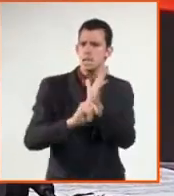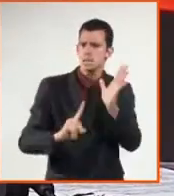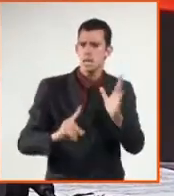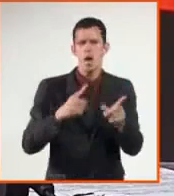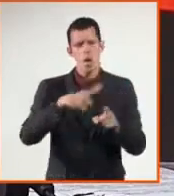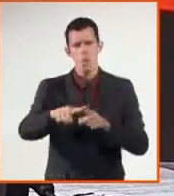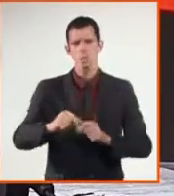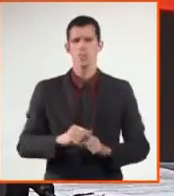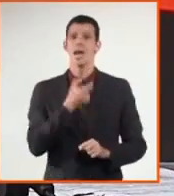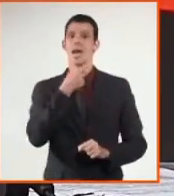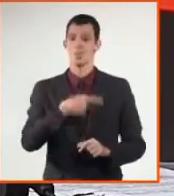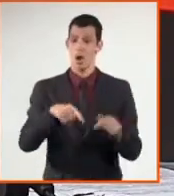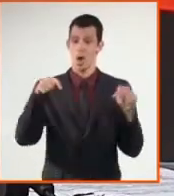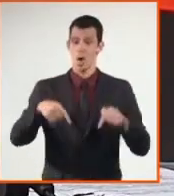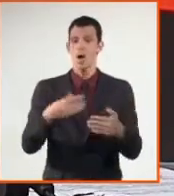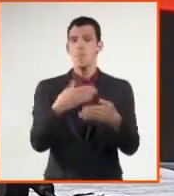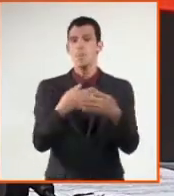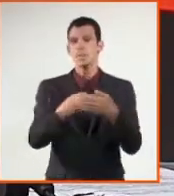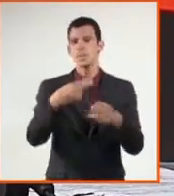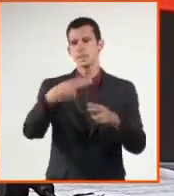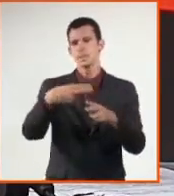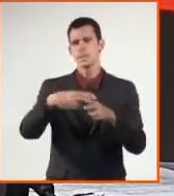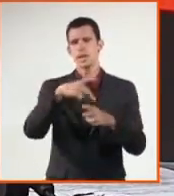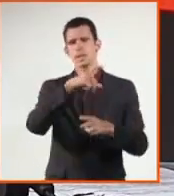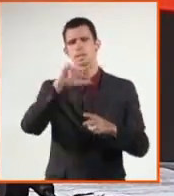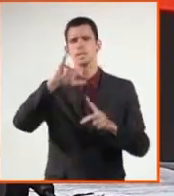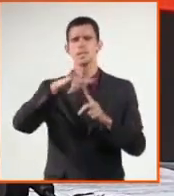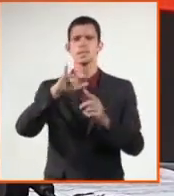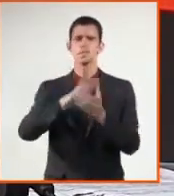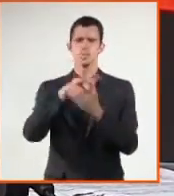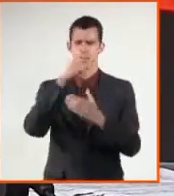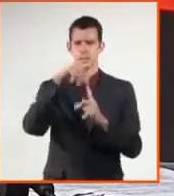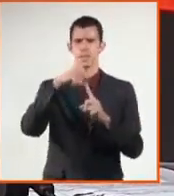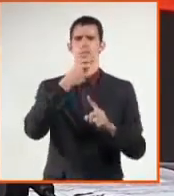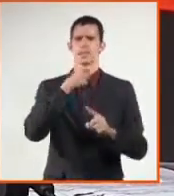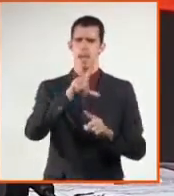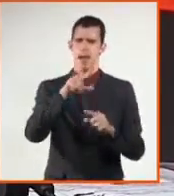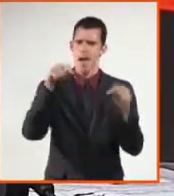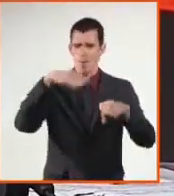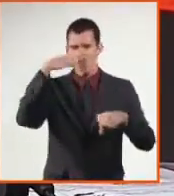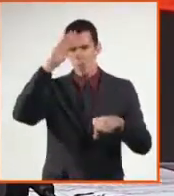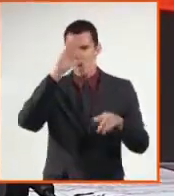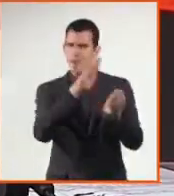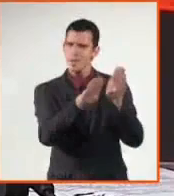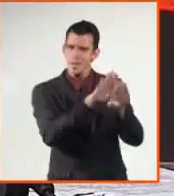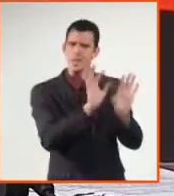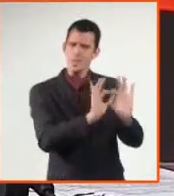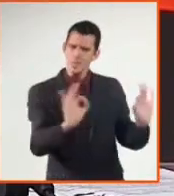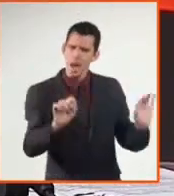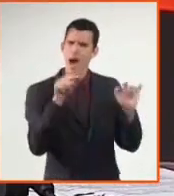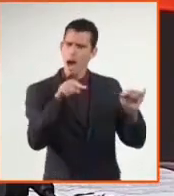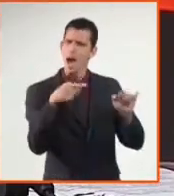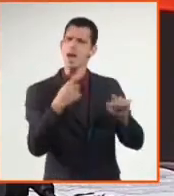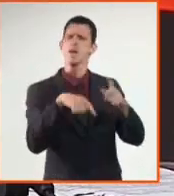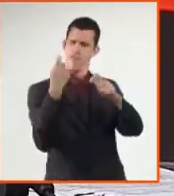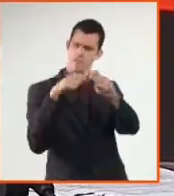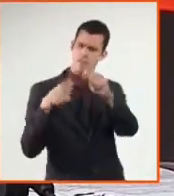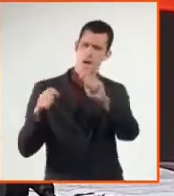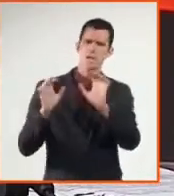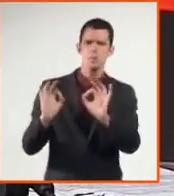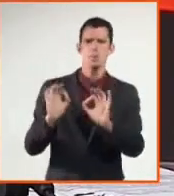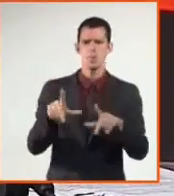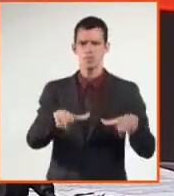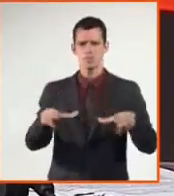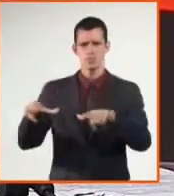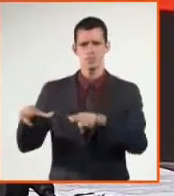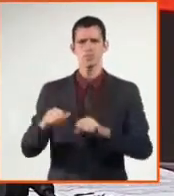la solicitud de importación a las empresas estatales de estas tecnologías ya sea por una persona natural logro por una persona jurídica y la venta se sube